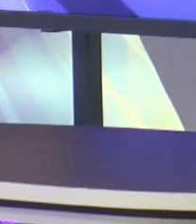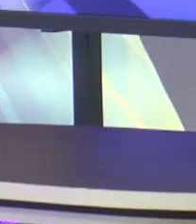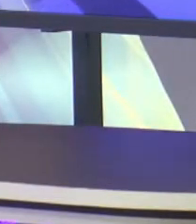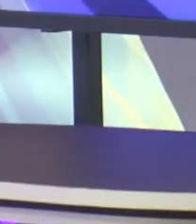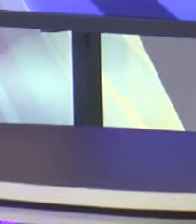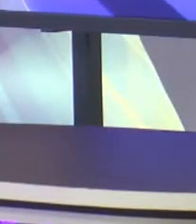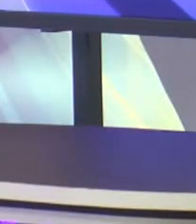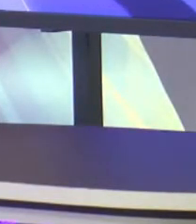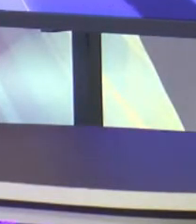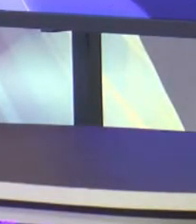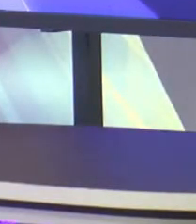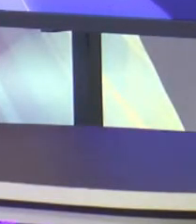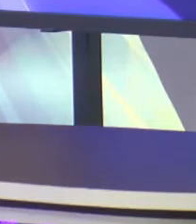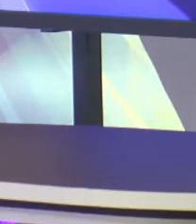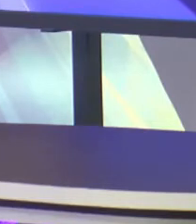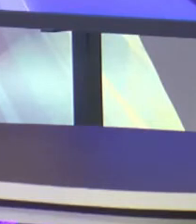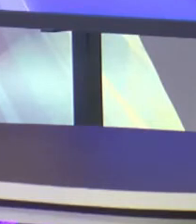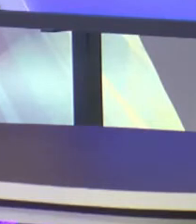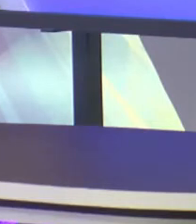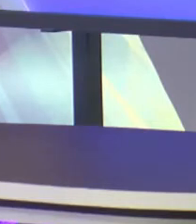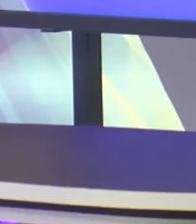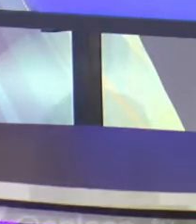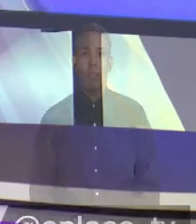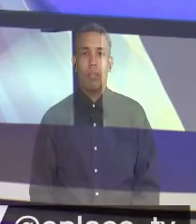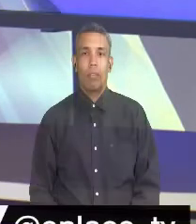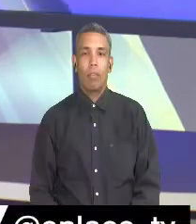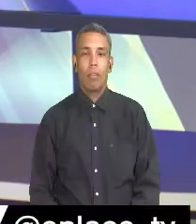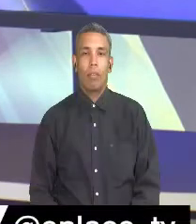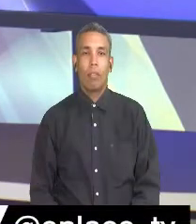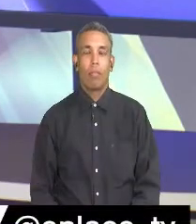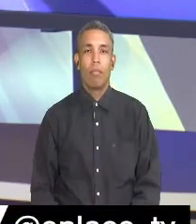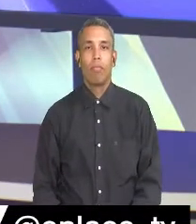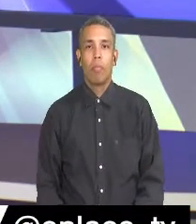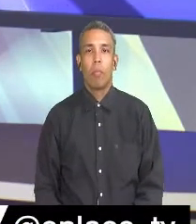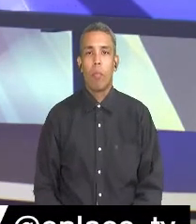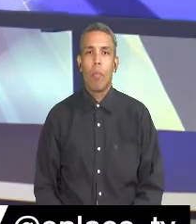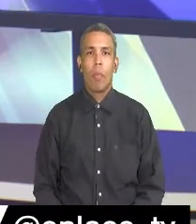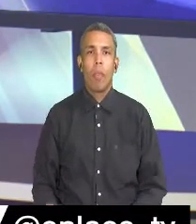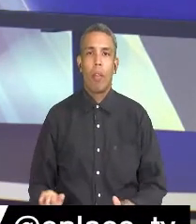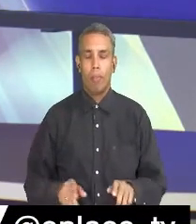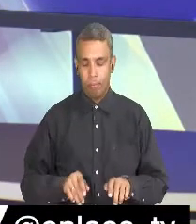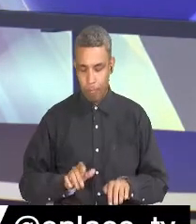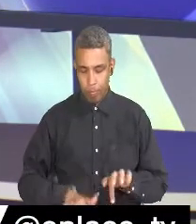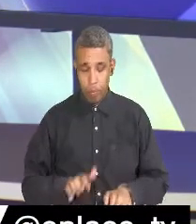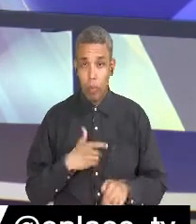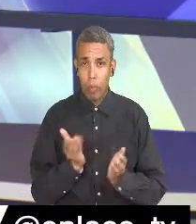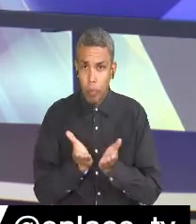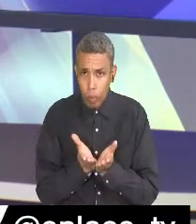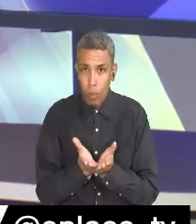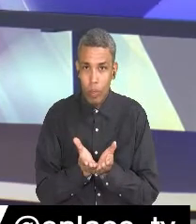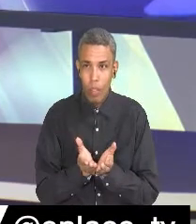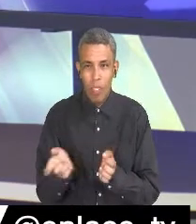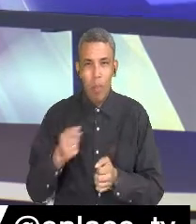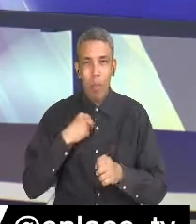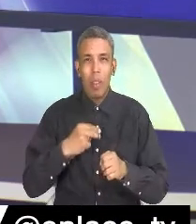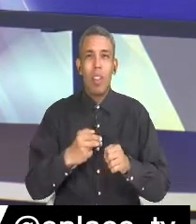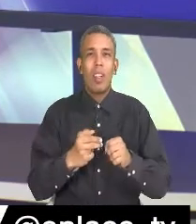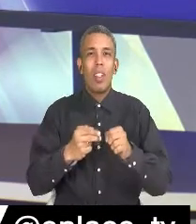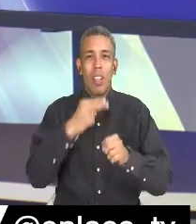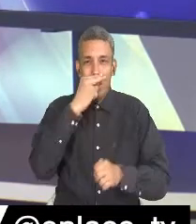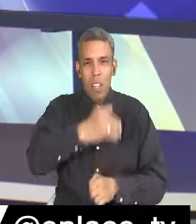información referente al gobierno local y al programa de alimentación escolar que buscan llevar a cada colegio la preparación del alimento escolar en sitio. Hoy se inspeccionó el lugar